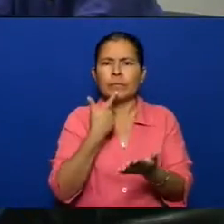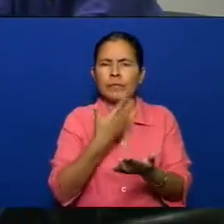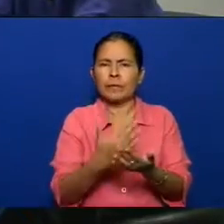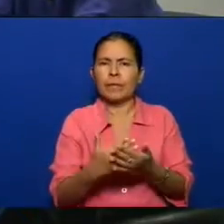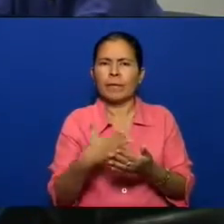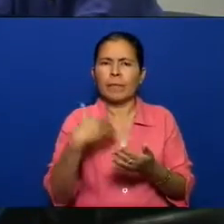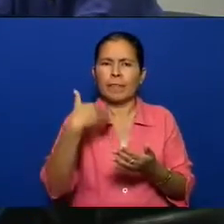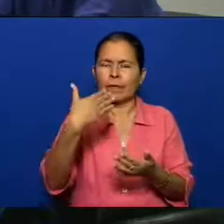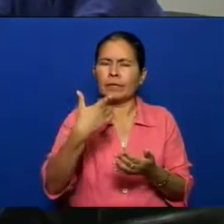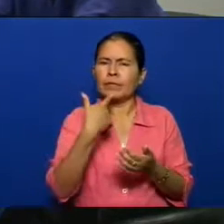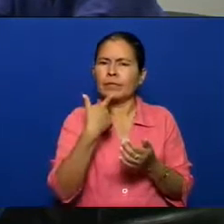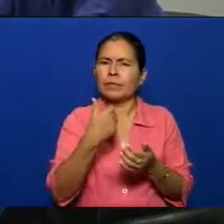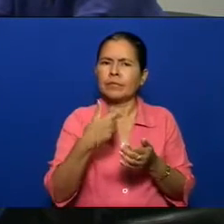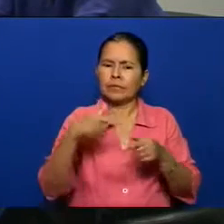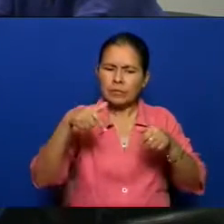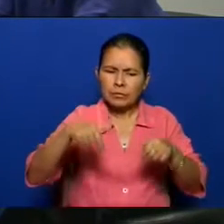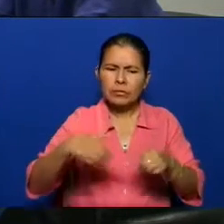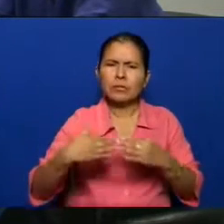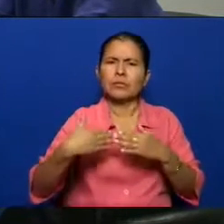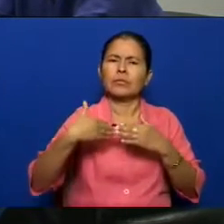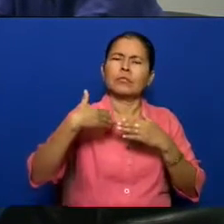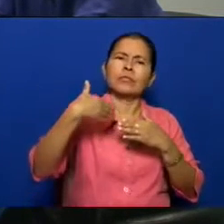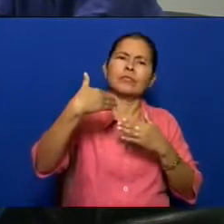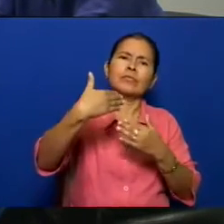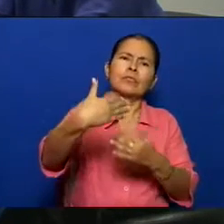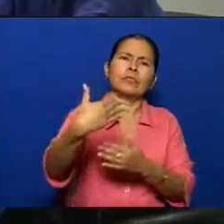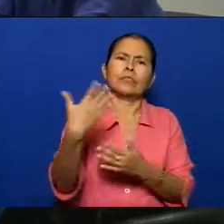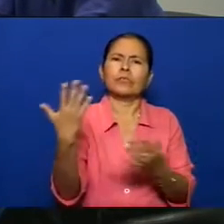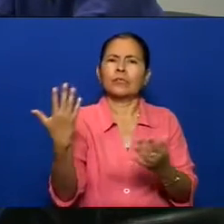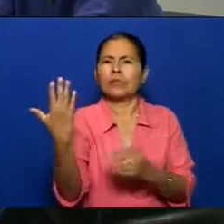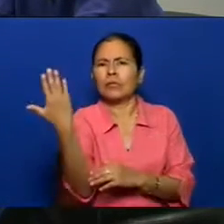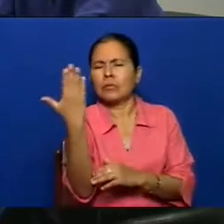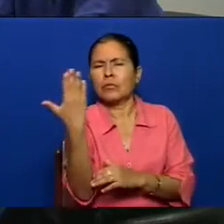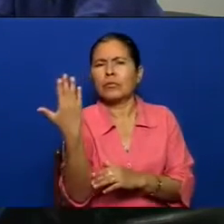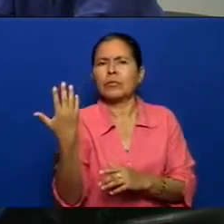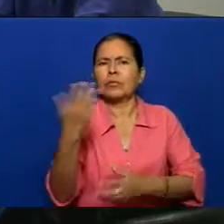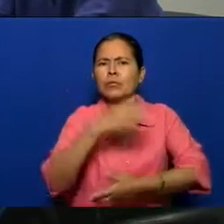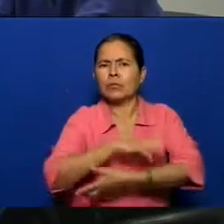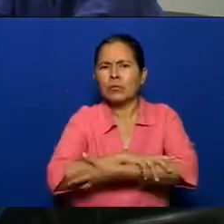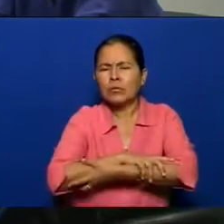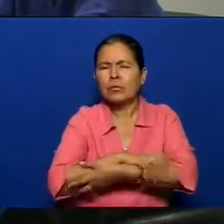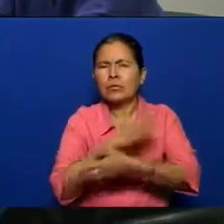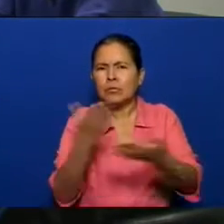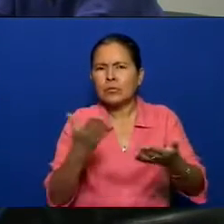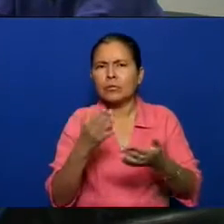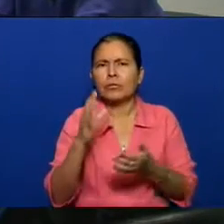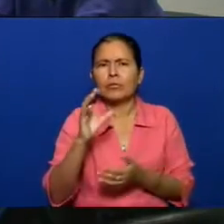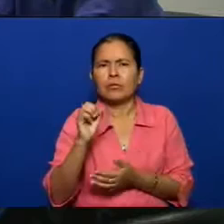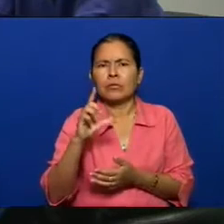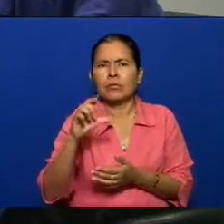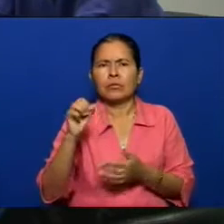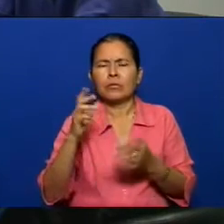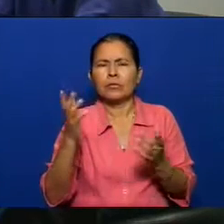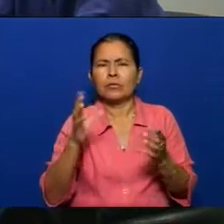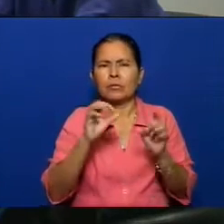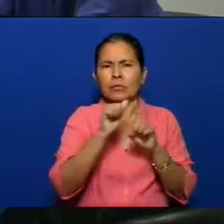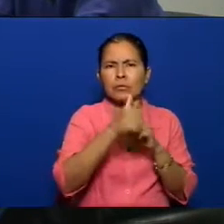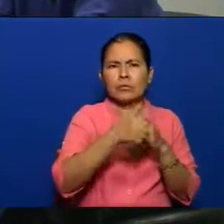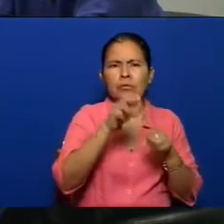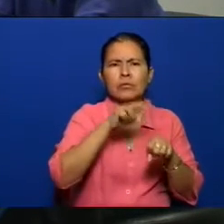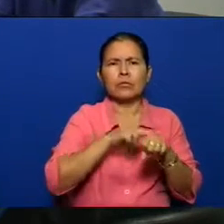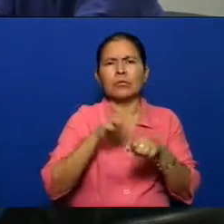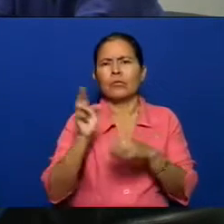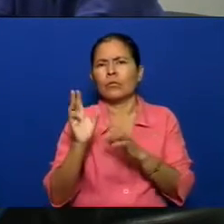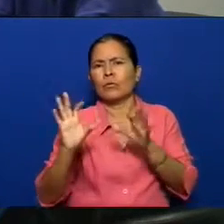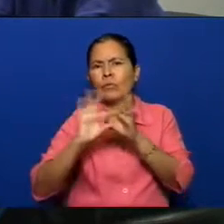finalice o se lleve a cabo un convenio de colaboración, diputado, con UNICEF. Bueno, en estos